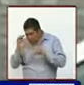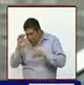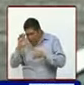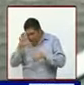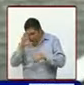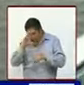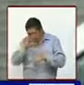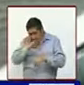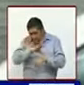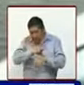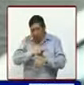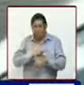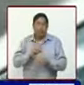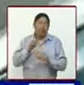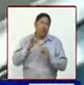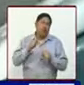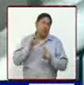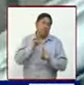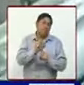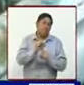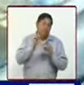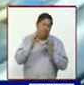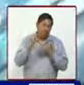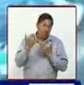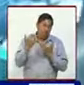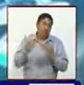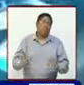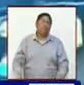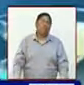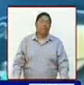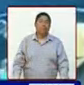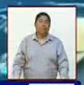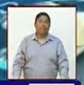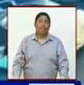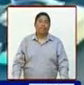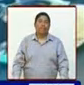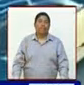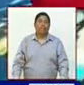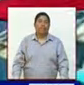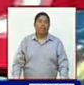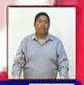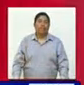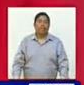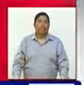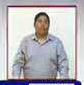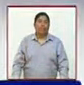ponerlos o disponer que vuelvan a ser restituidos al establecimiento penitenciario.